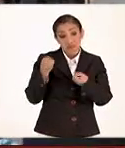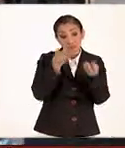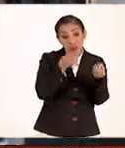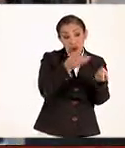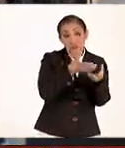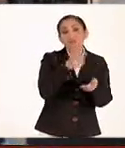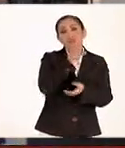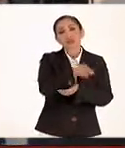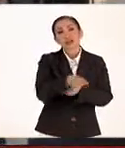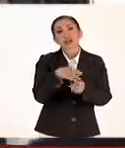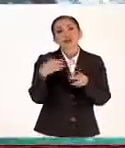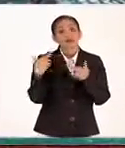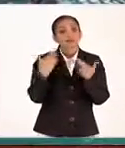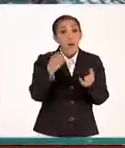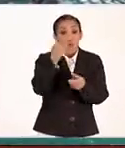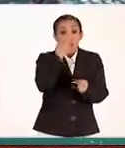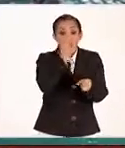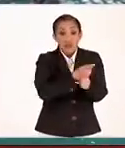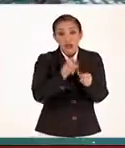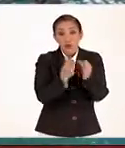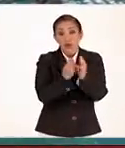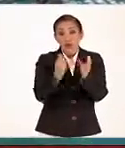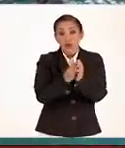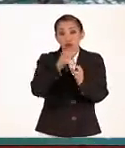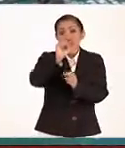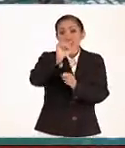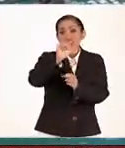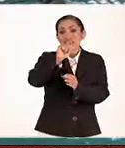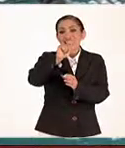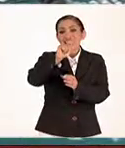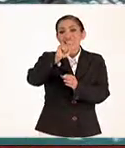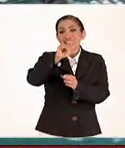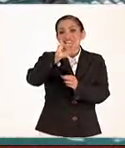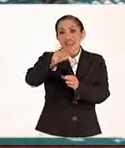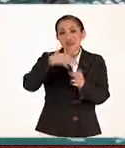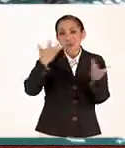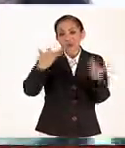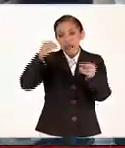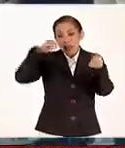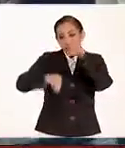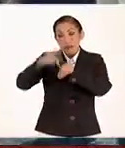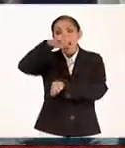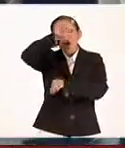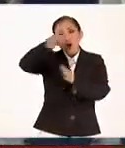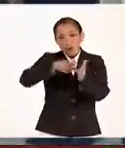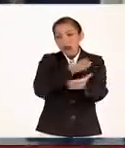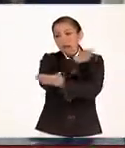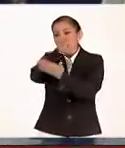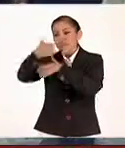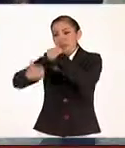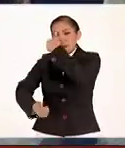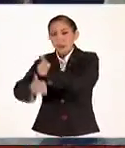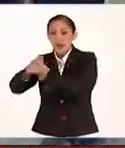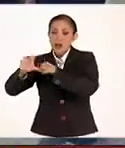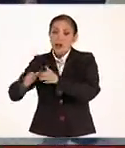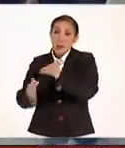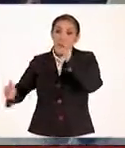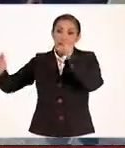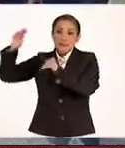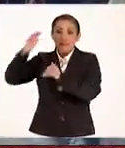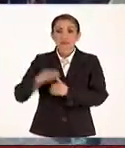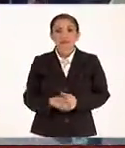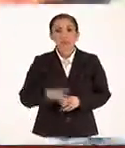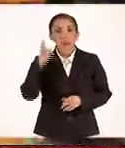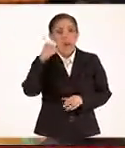nos van a dar este la oportunidad de tener un curso de satélites vamos a armar un cáncer para ir a concursar nuevamente pero ahora en una categoría superior y